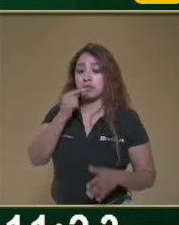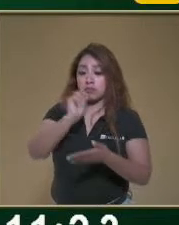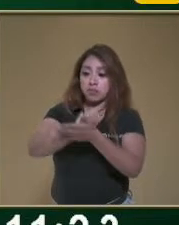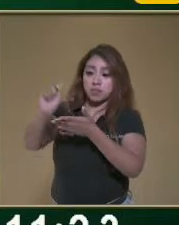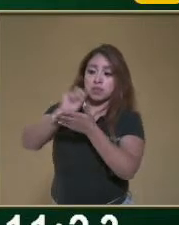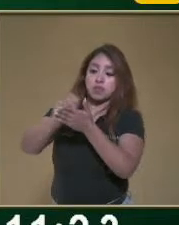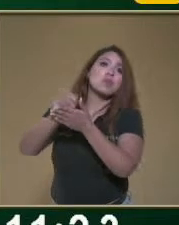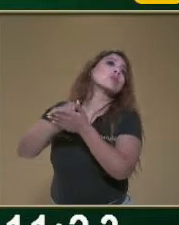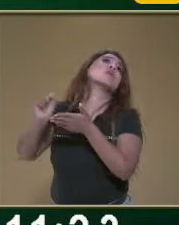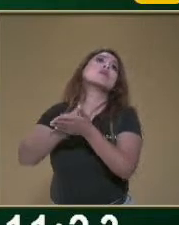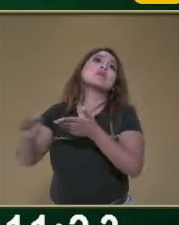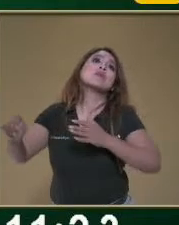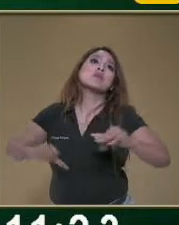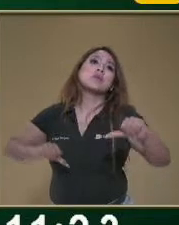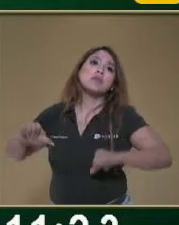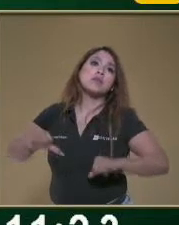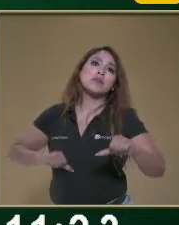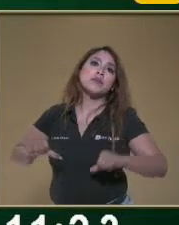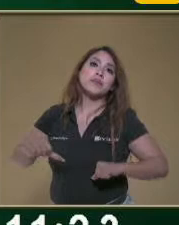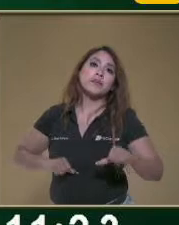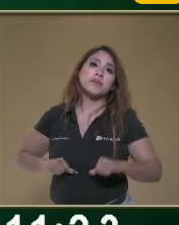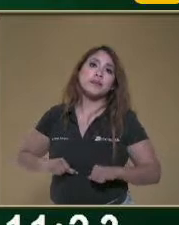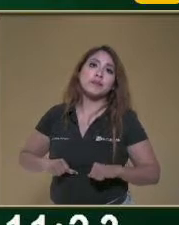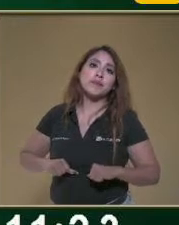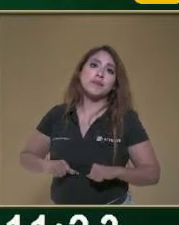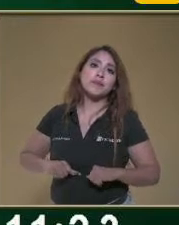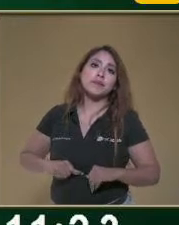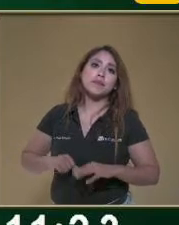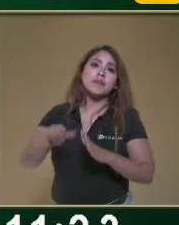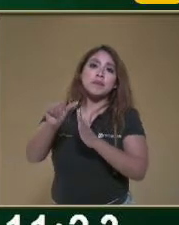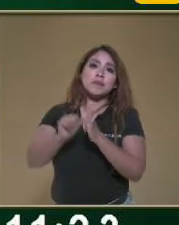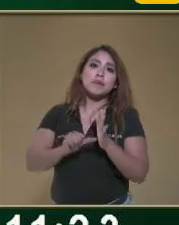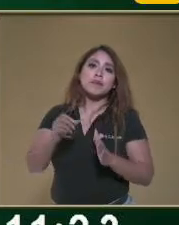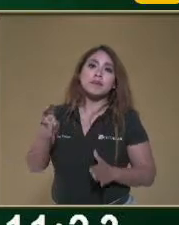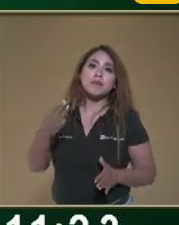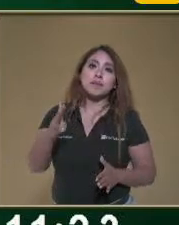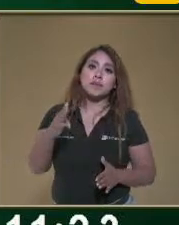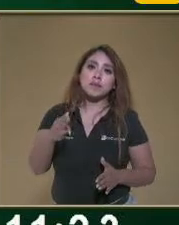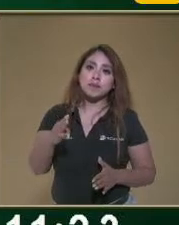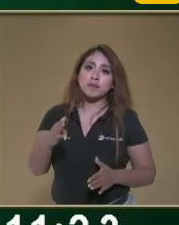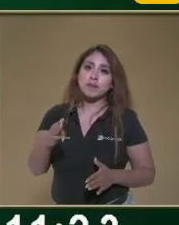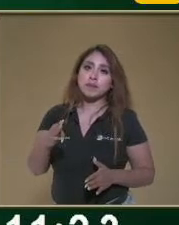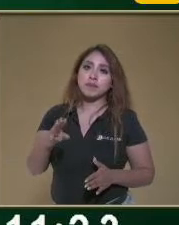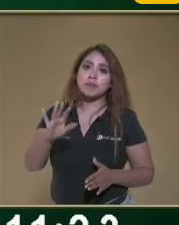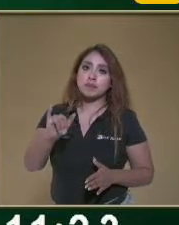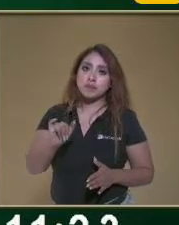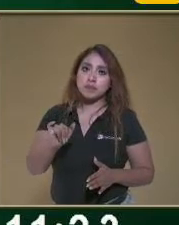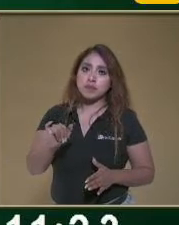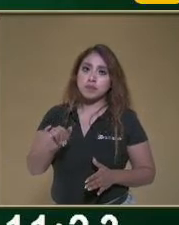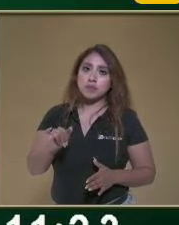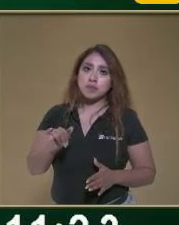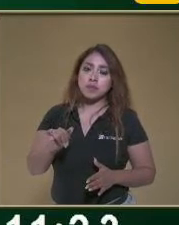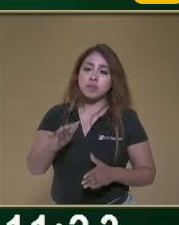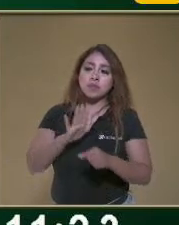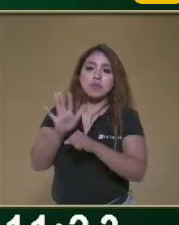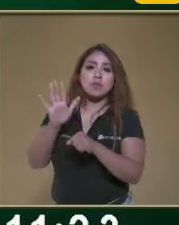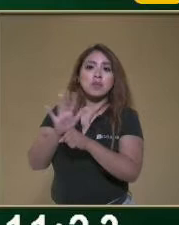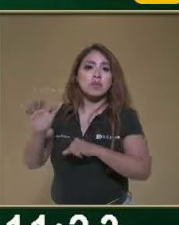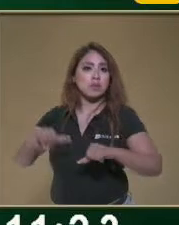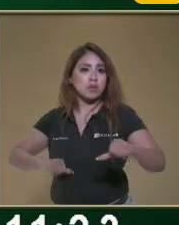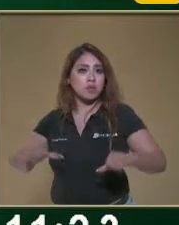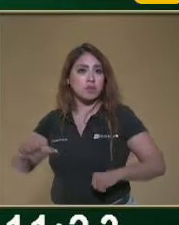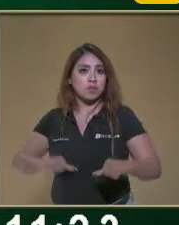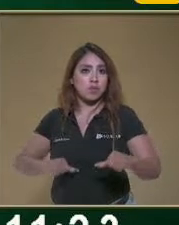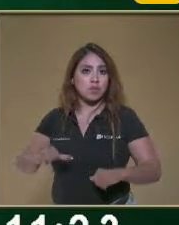la actividad del mes de mayo según su diario del salón. ¿Qué actividad realizaron